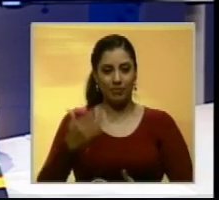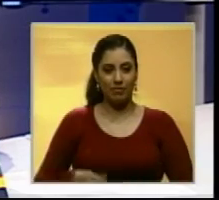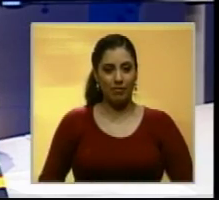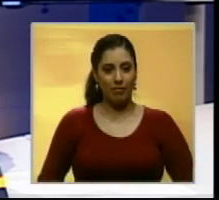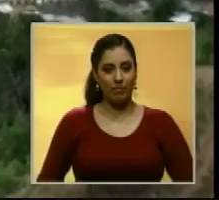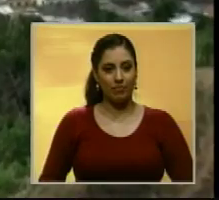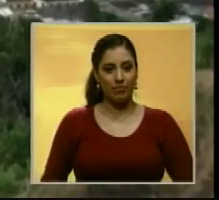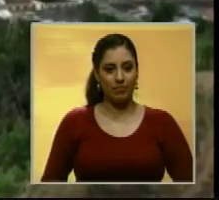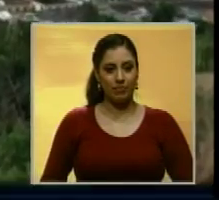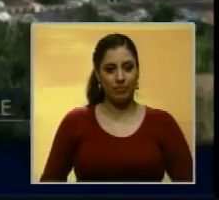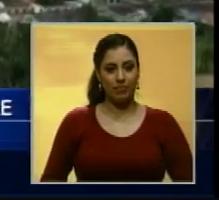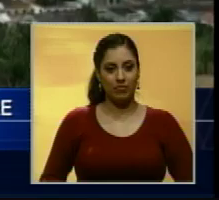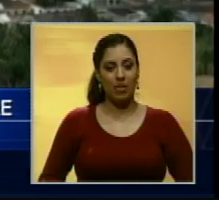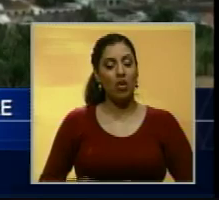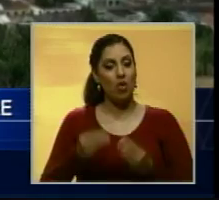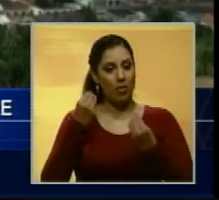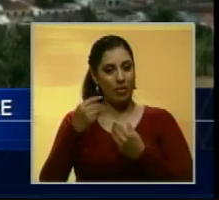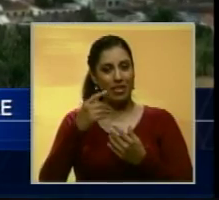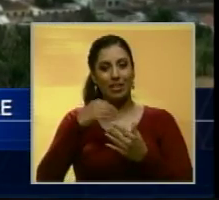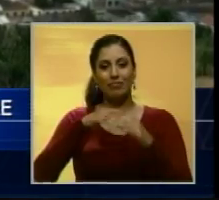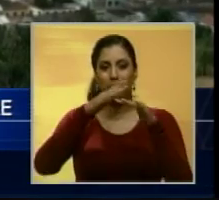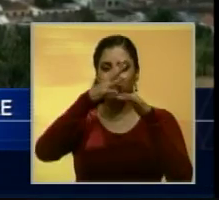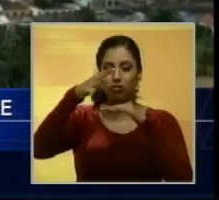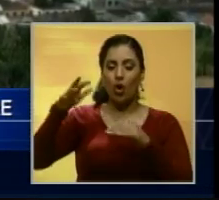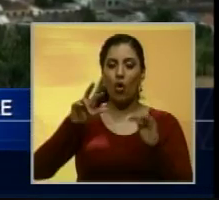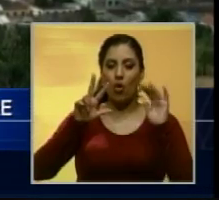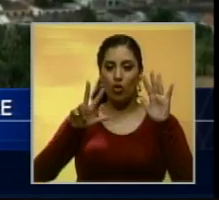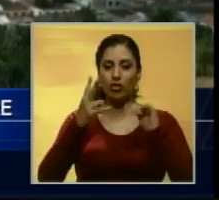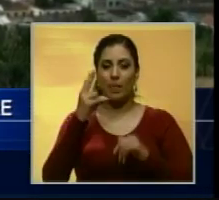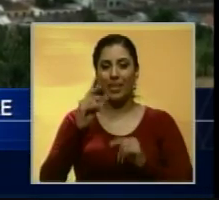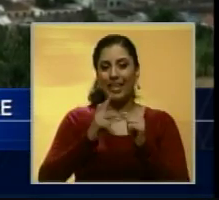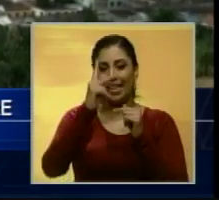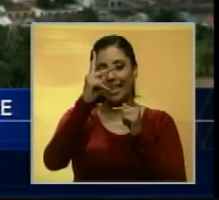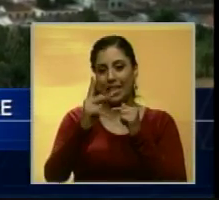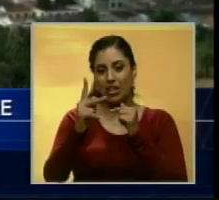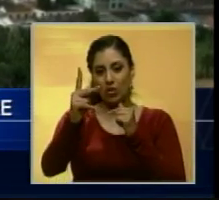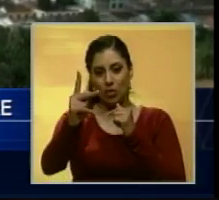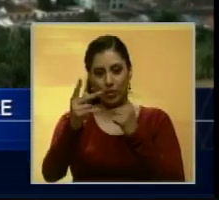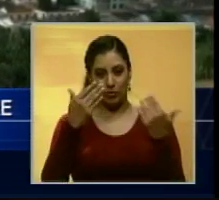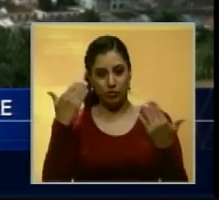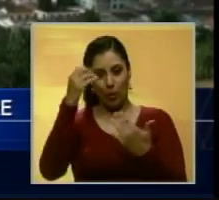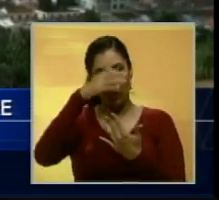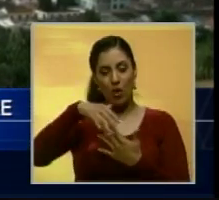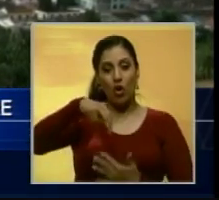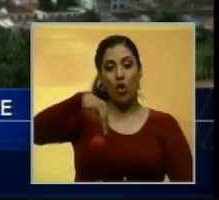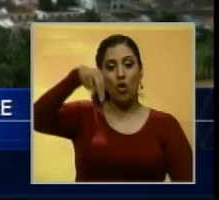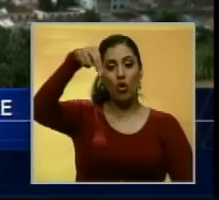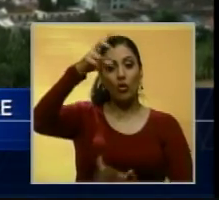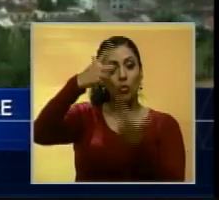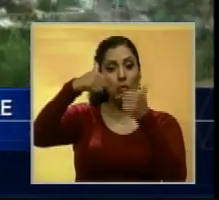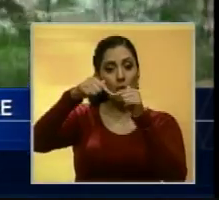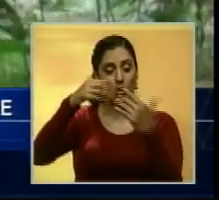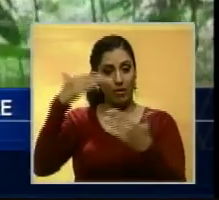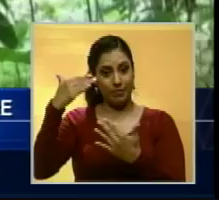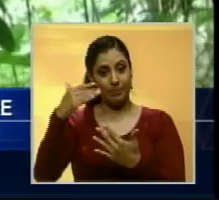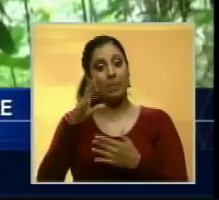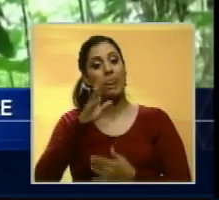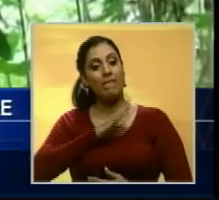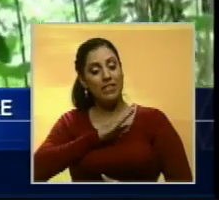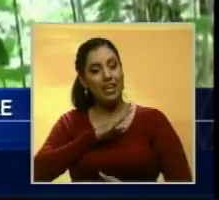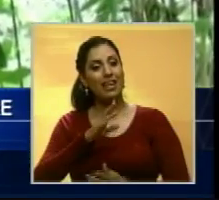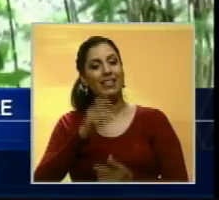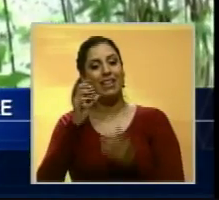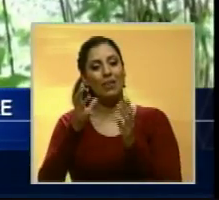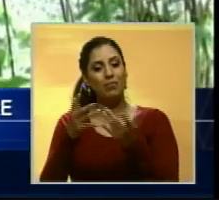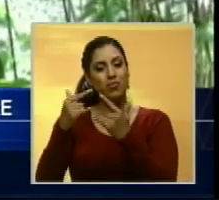más. Con una superficie de 820 kilómetros cuadrados, al norte de la península de Paria, se encuentra